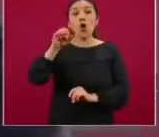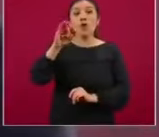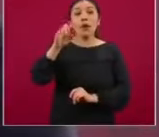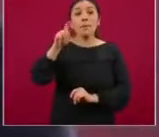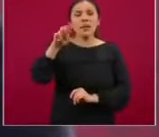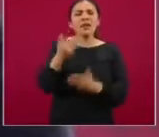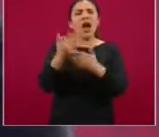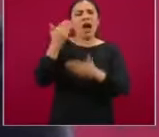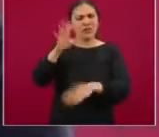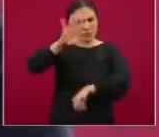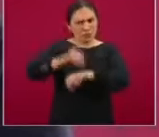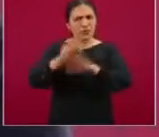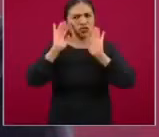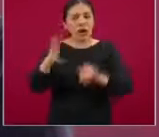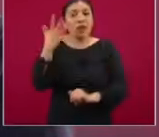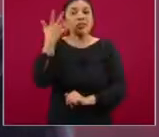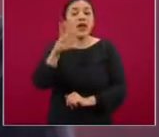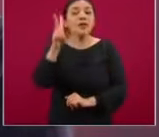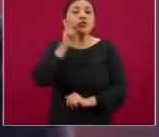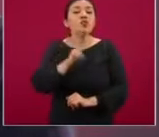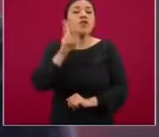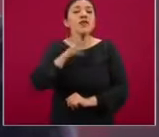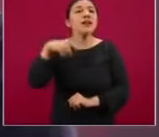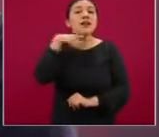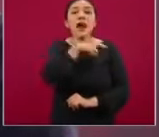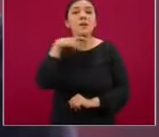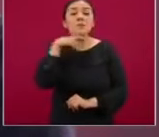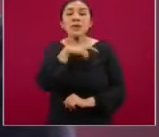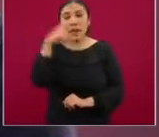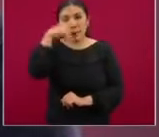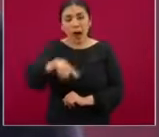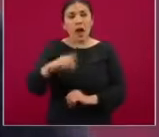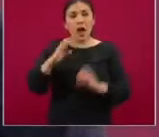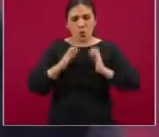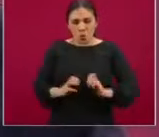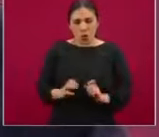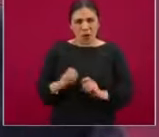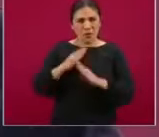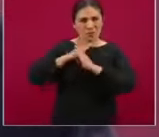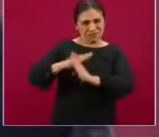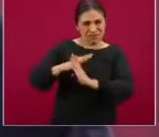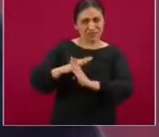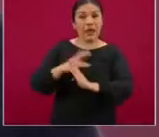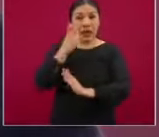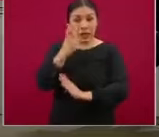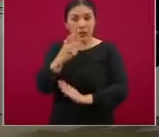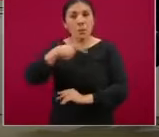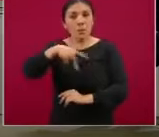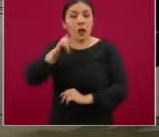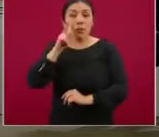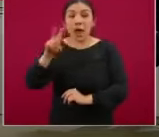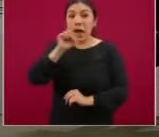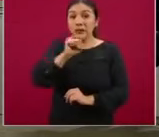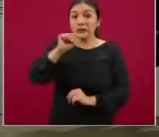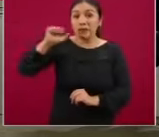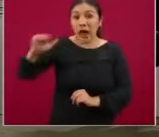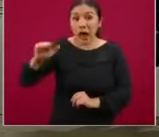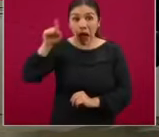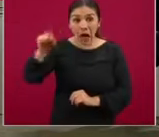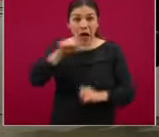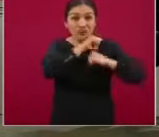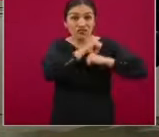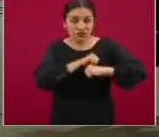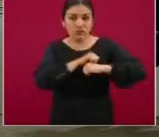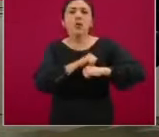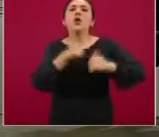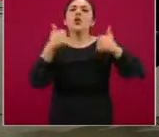había autorizado hasta el momento 10 pruebas rápidas de anticuerpos, pero hemos destacado que la Secretaría de Salud, no